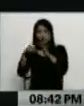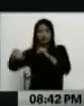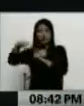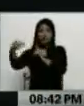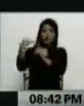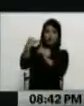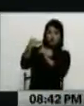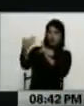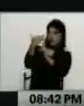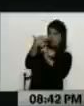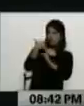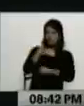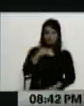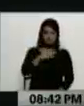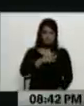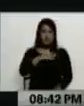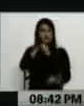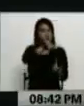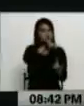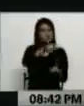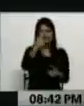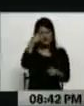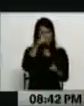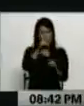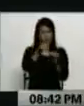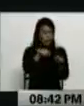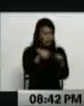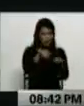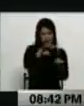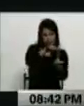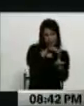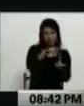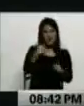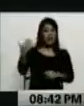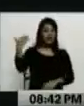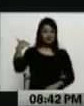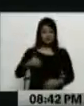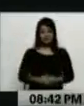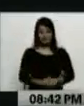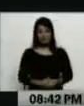chiquito bullying que dicen ahorita